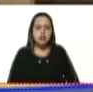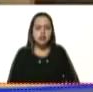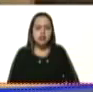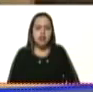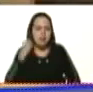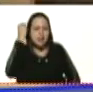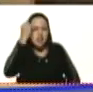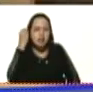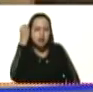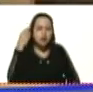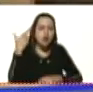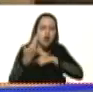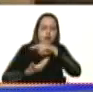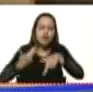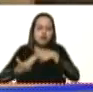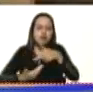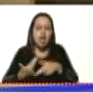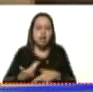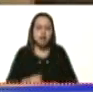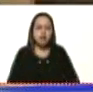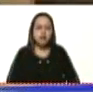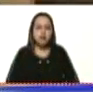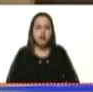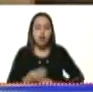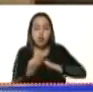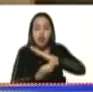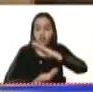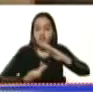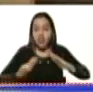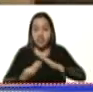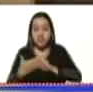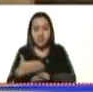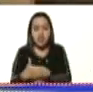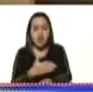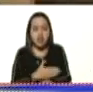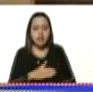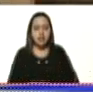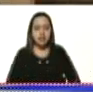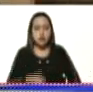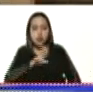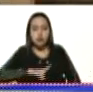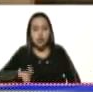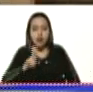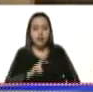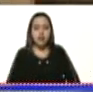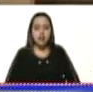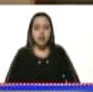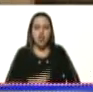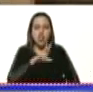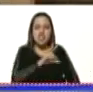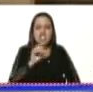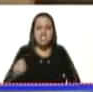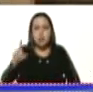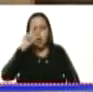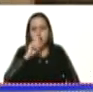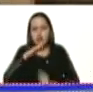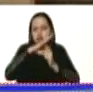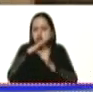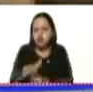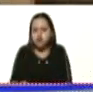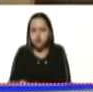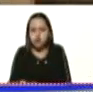insurgencia intelectual contra las bases ideológicas que sustentaban los 300 años de dominación